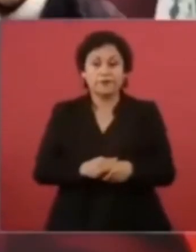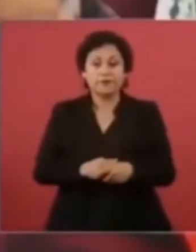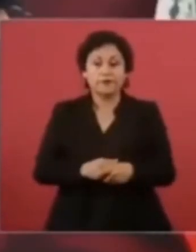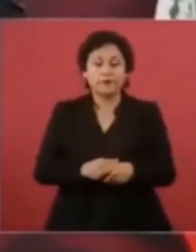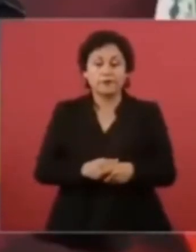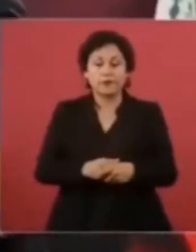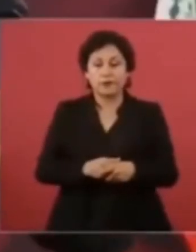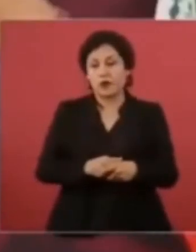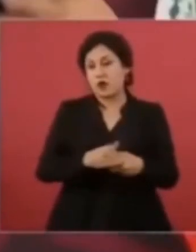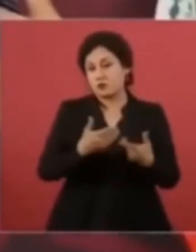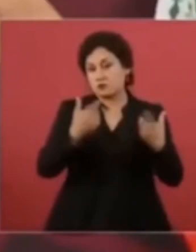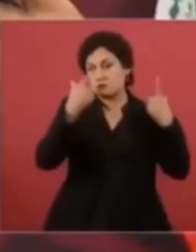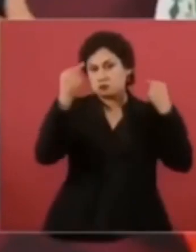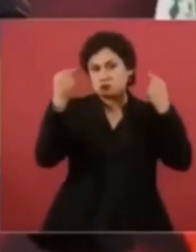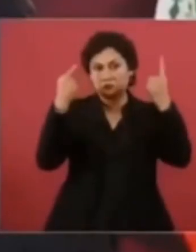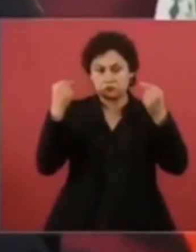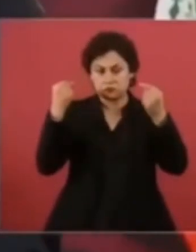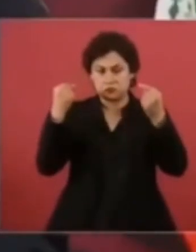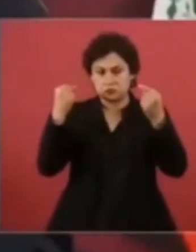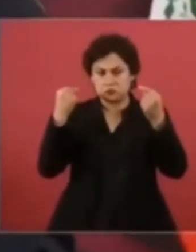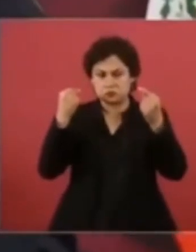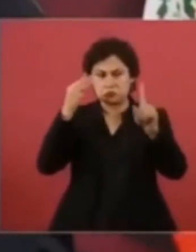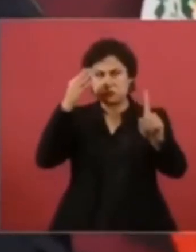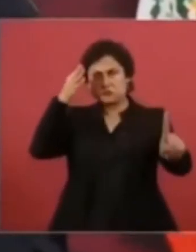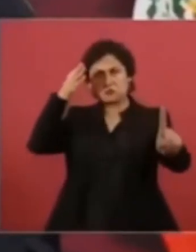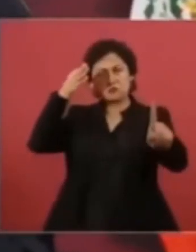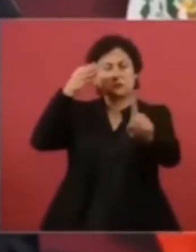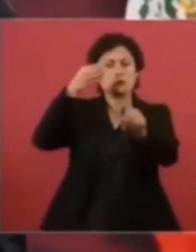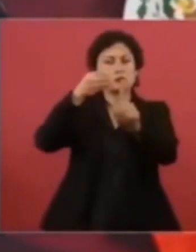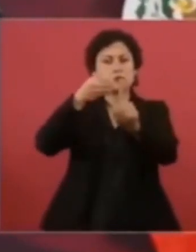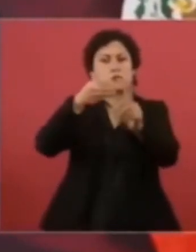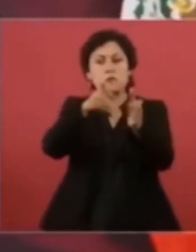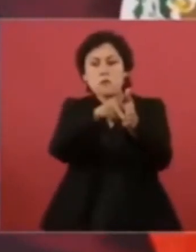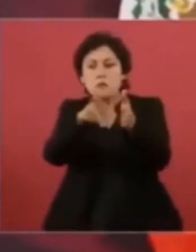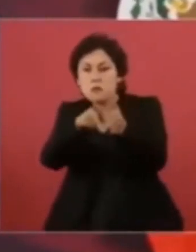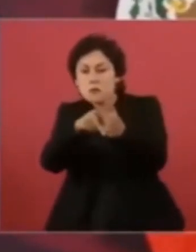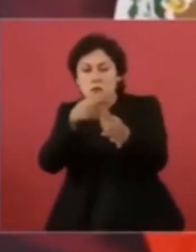con ganas de hacer un periodismo